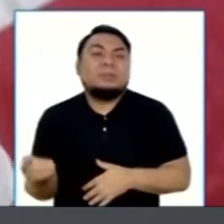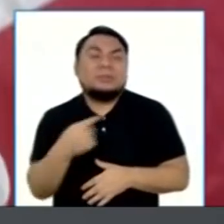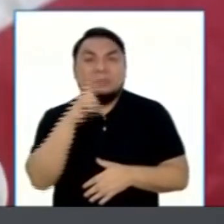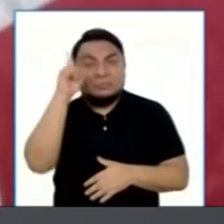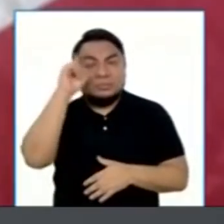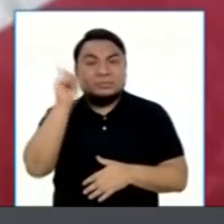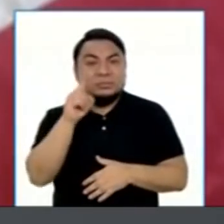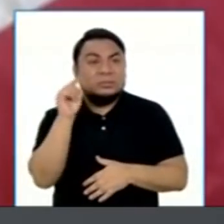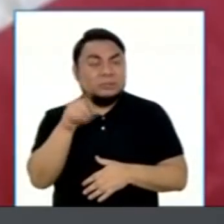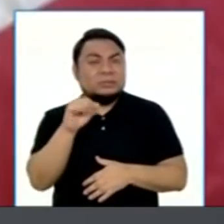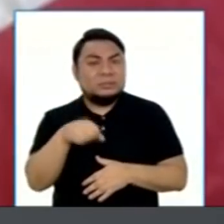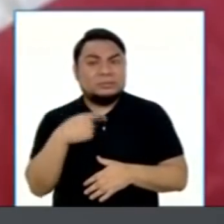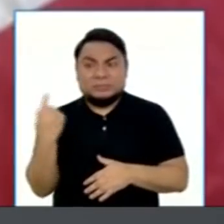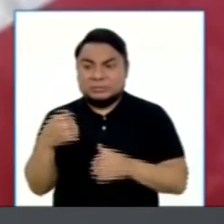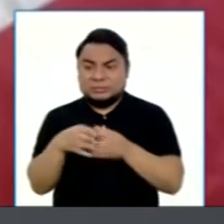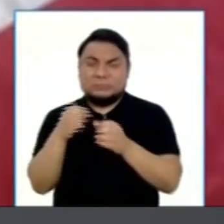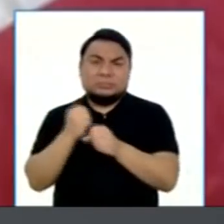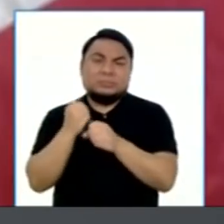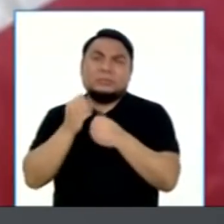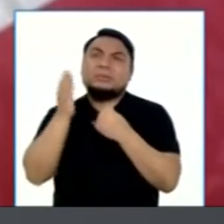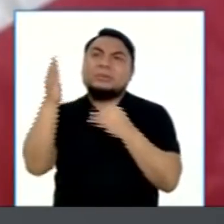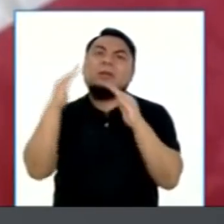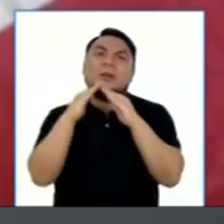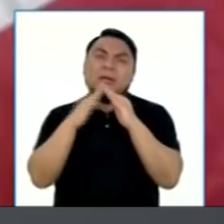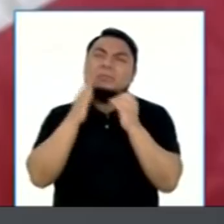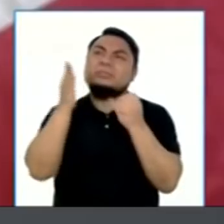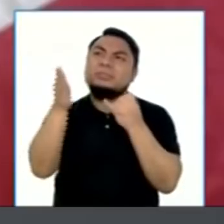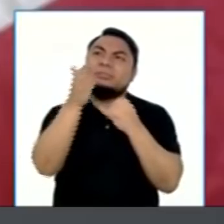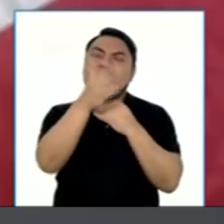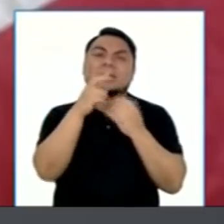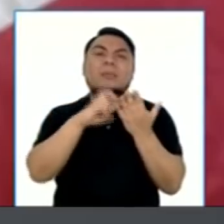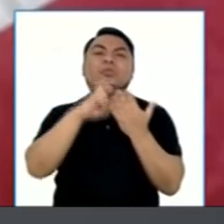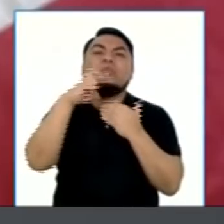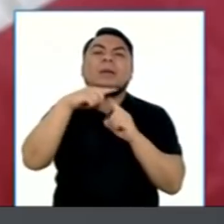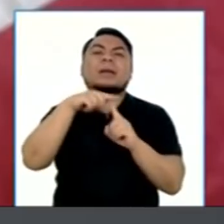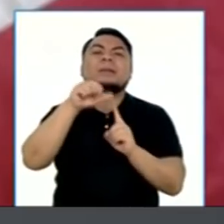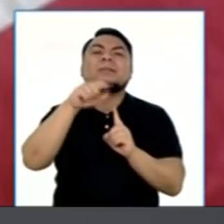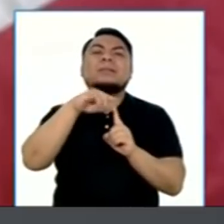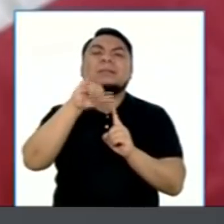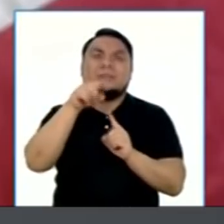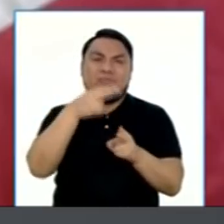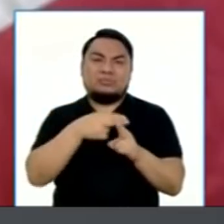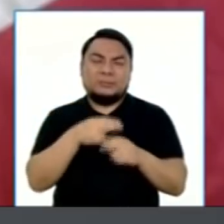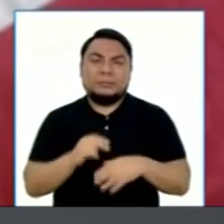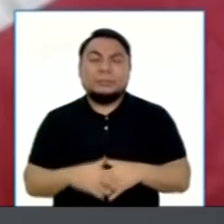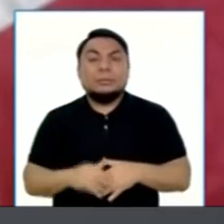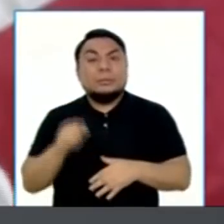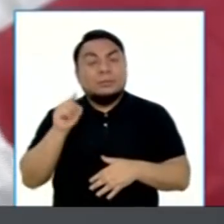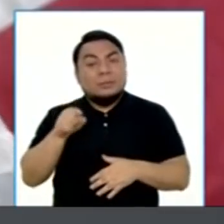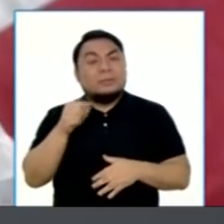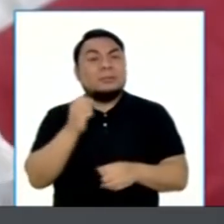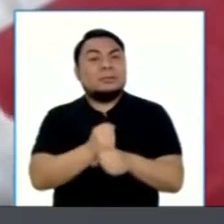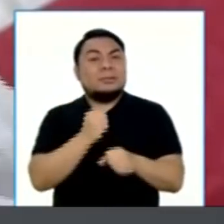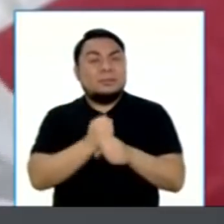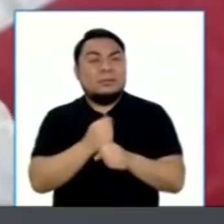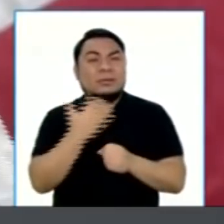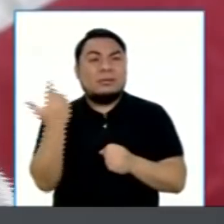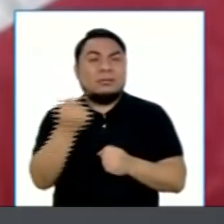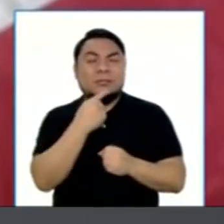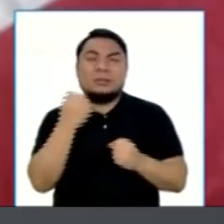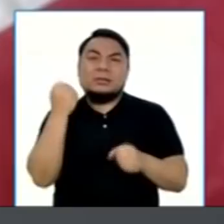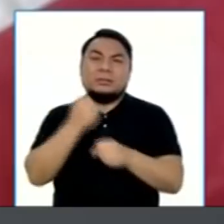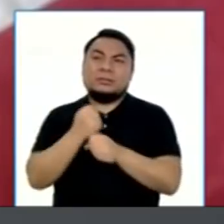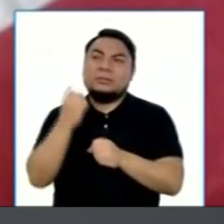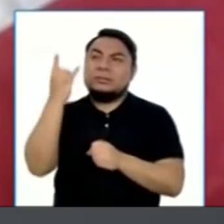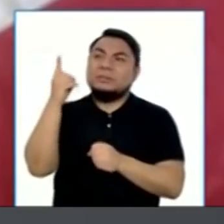saben, pero sí los que han llegado hasta su domicilio, esta Operación Taita, comenzar a trabajar aumentando la capacidad